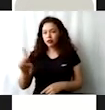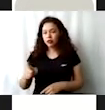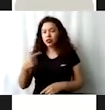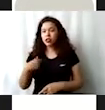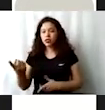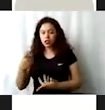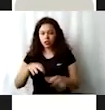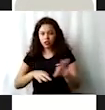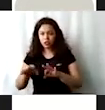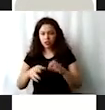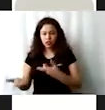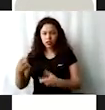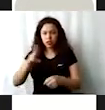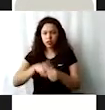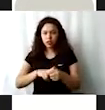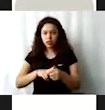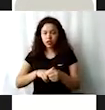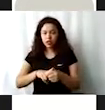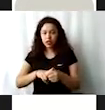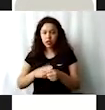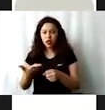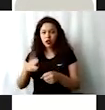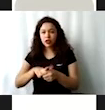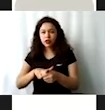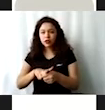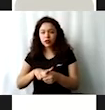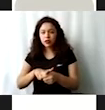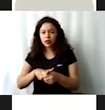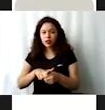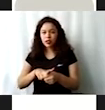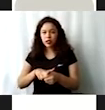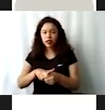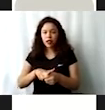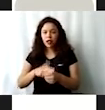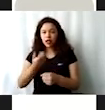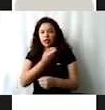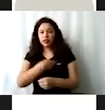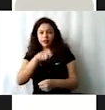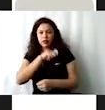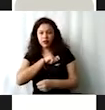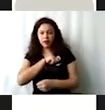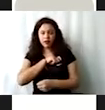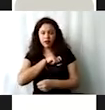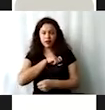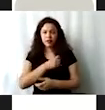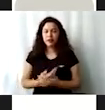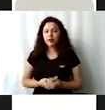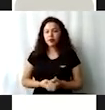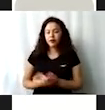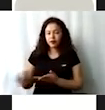Hospital Español. ¿En el hospital qué? En el Hospital Español. Adelante, Adriana.